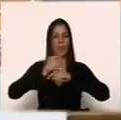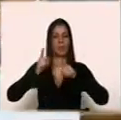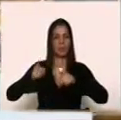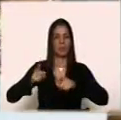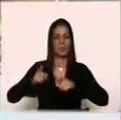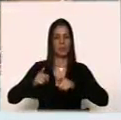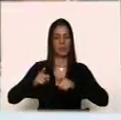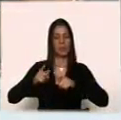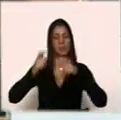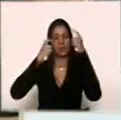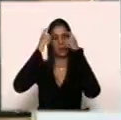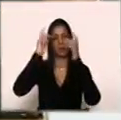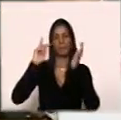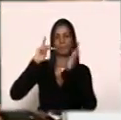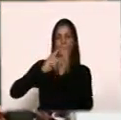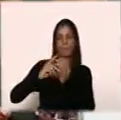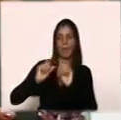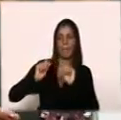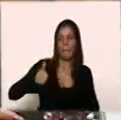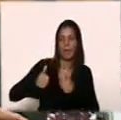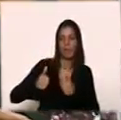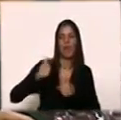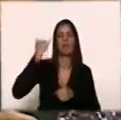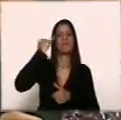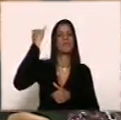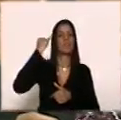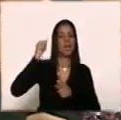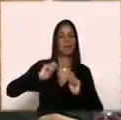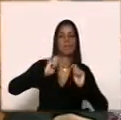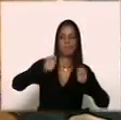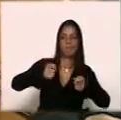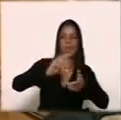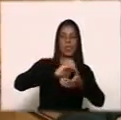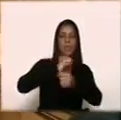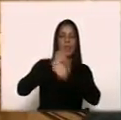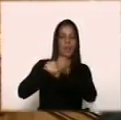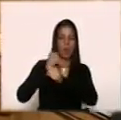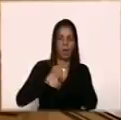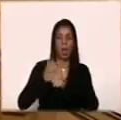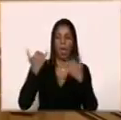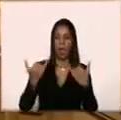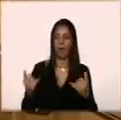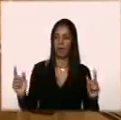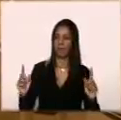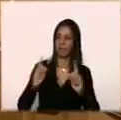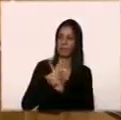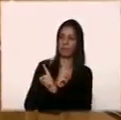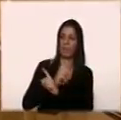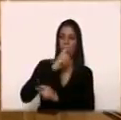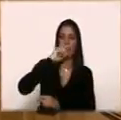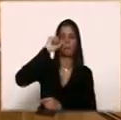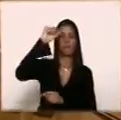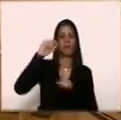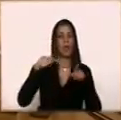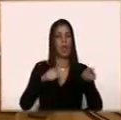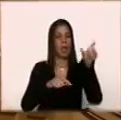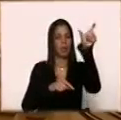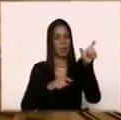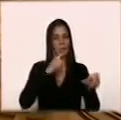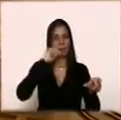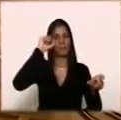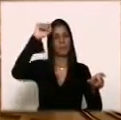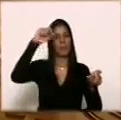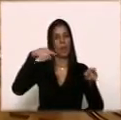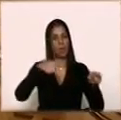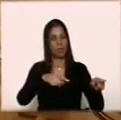Chávez Frías, y que hoy lleva adelante un obrero, un trabajador, Nicolás Maduro